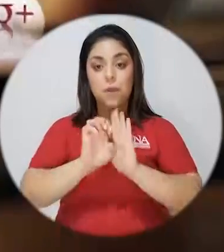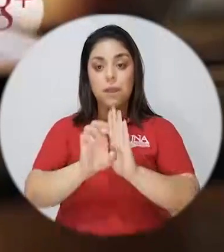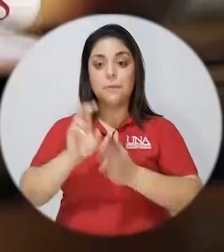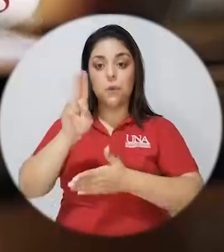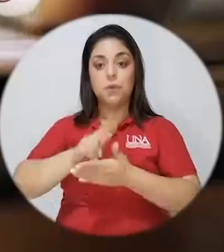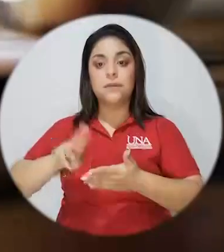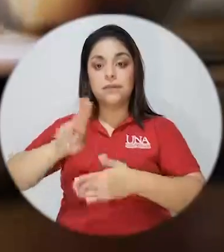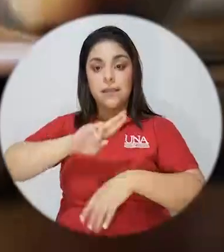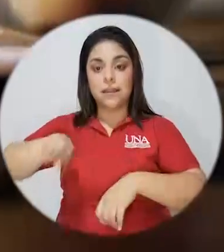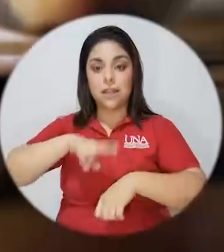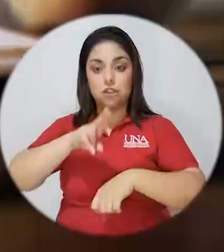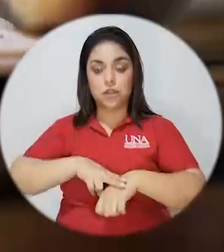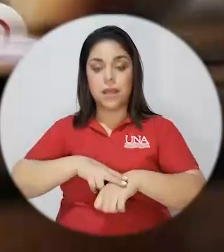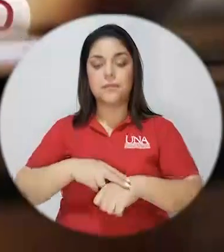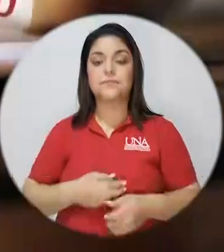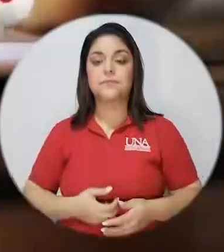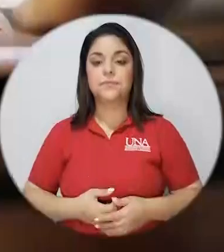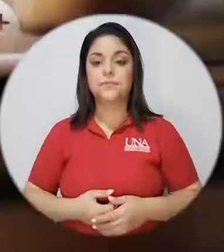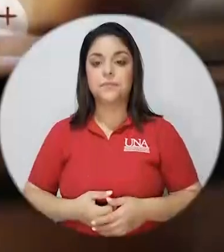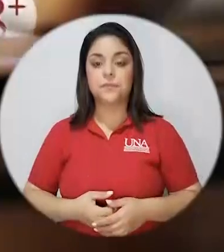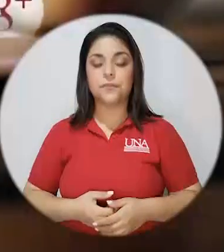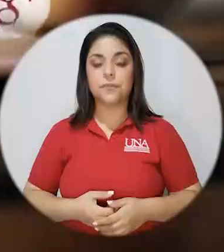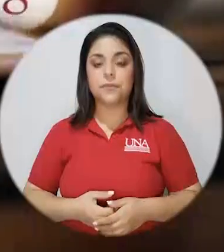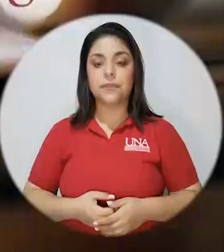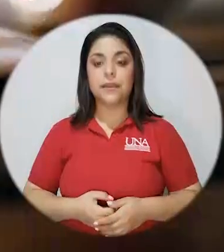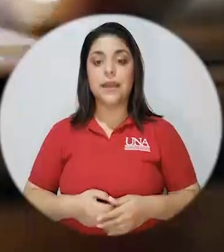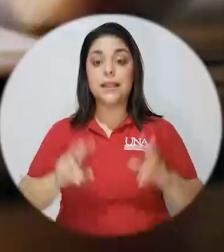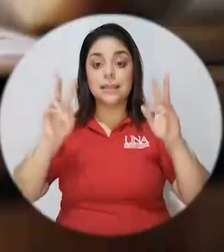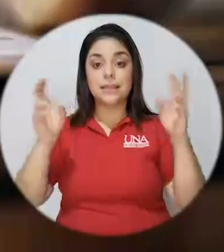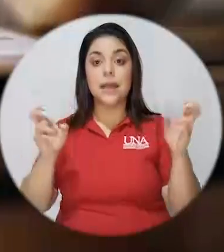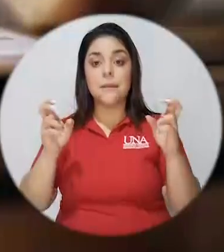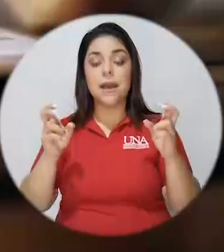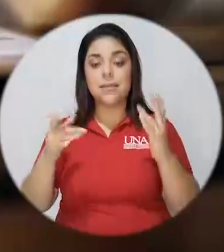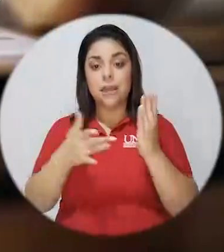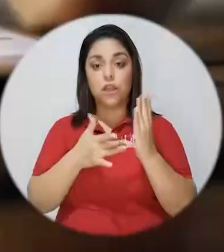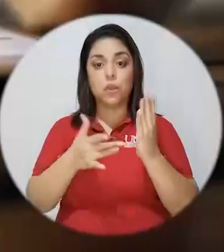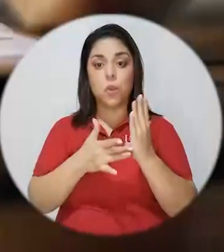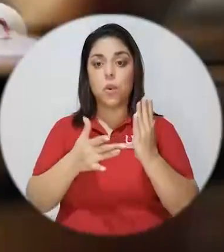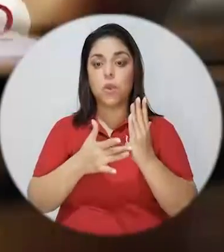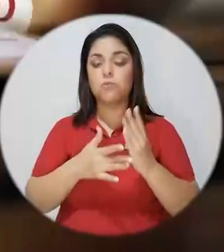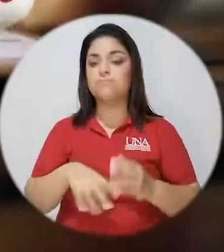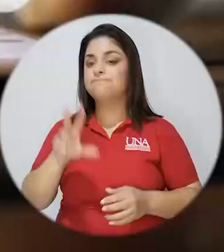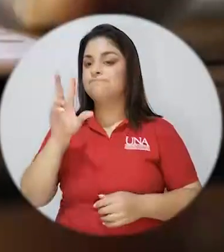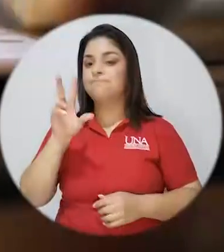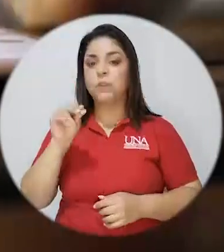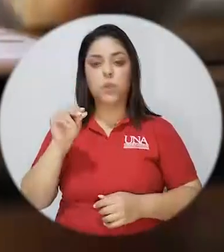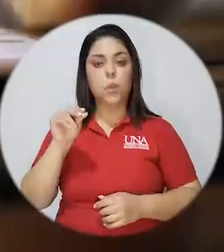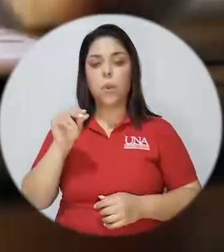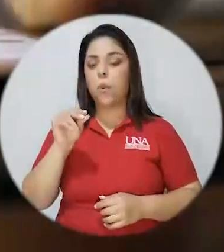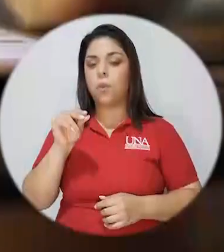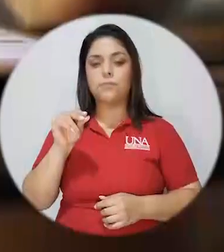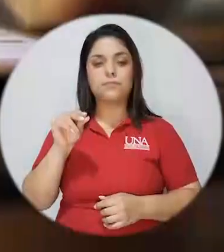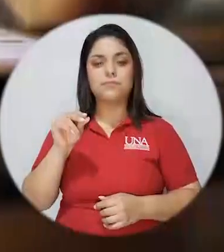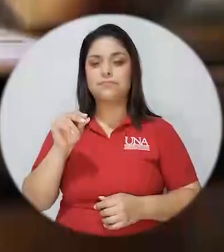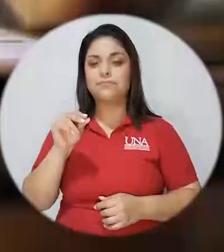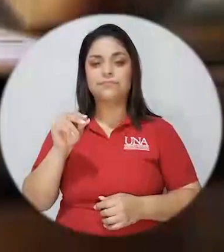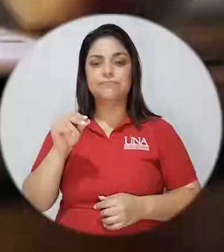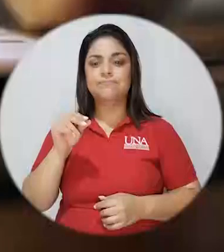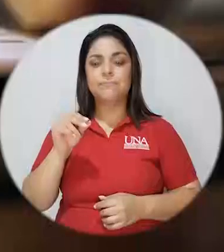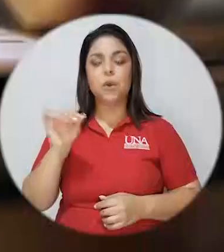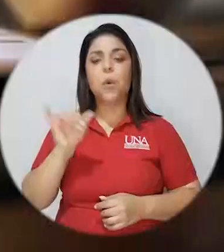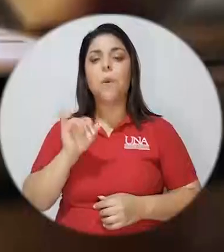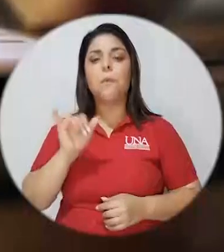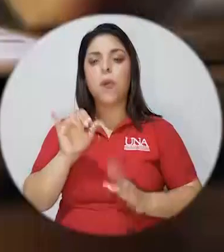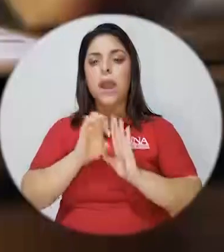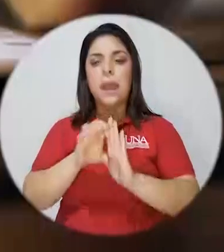caso de la Universidad Nacional, pues el tema tecnológico no nos, por decirlo de una forma coloquial, no nos